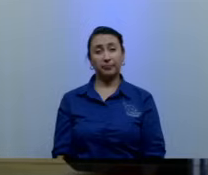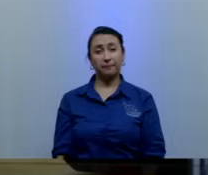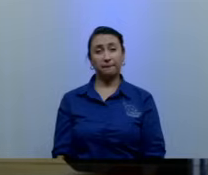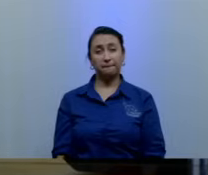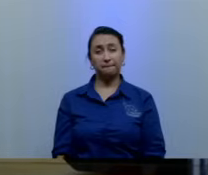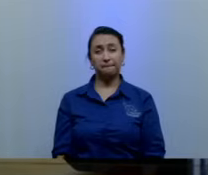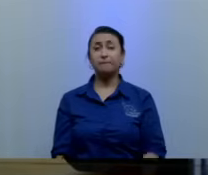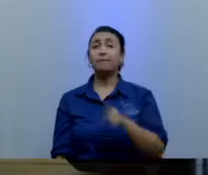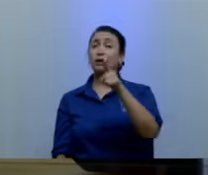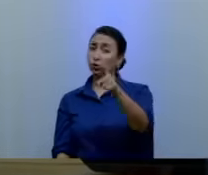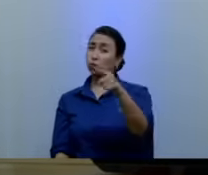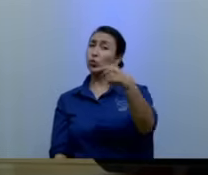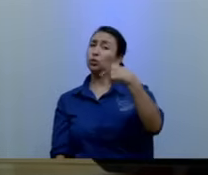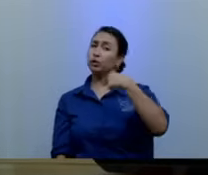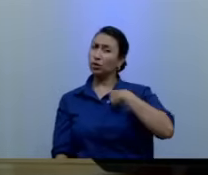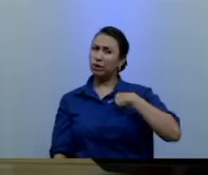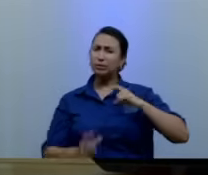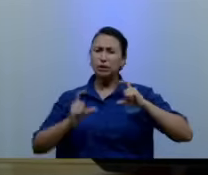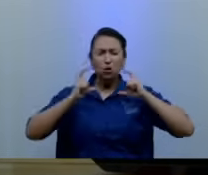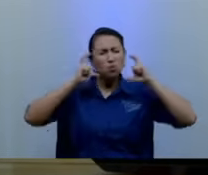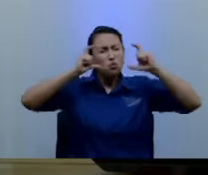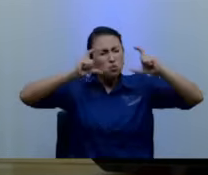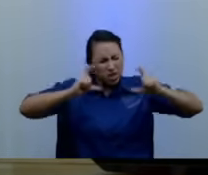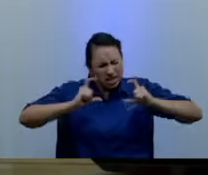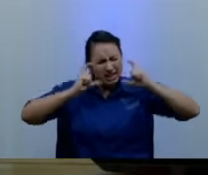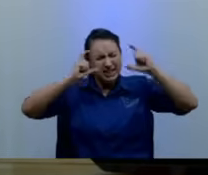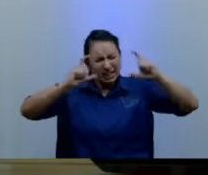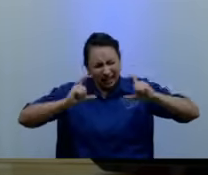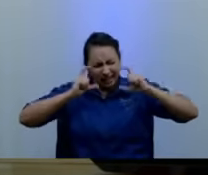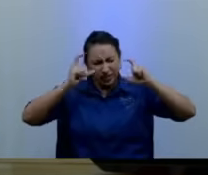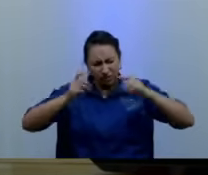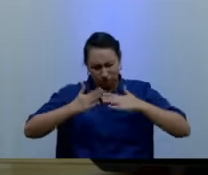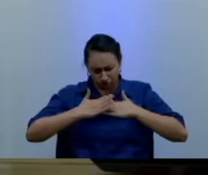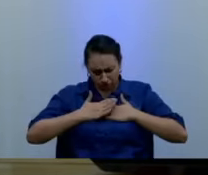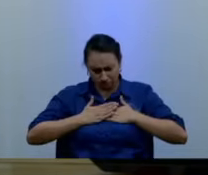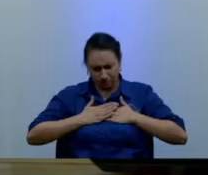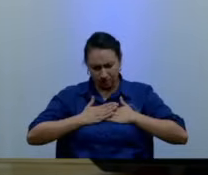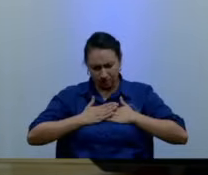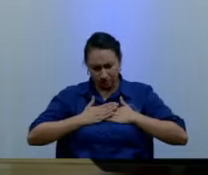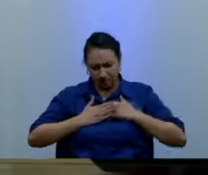No nos podemos corromper en un montón de cosas, hermano, en todo.